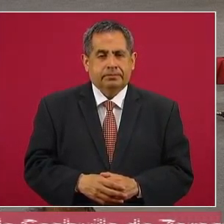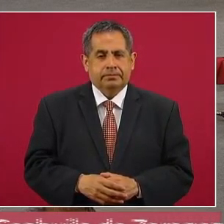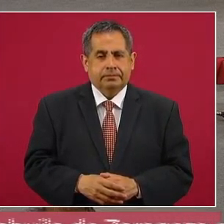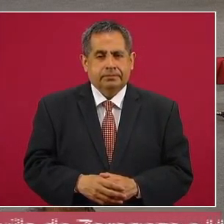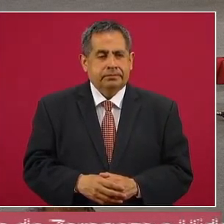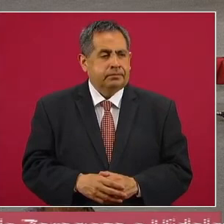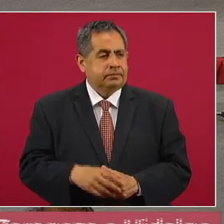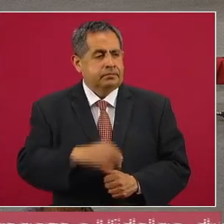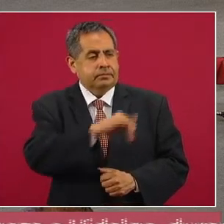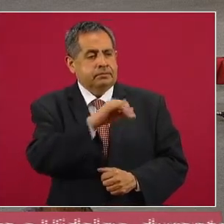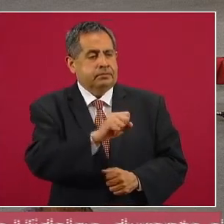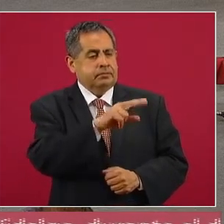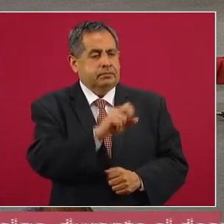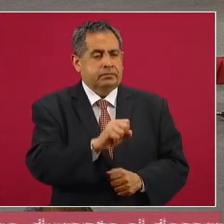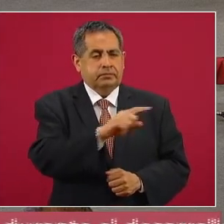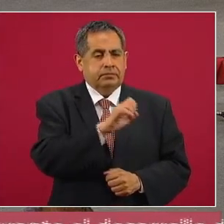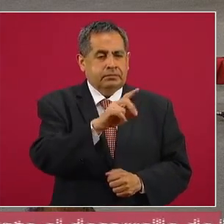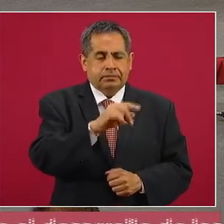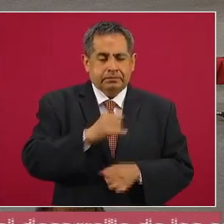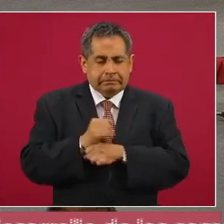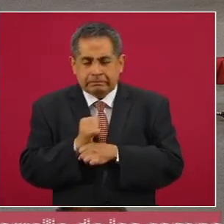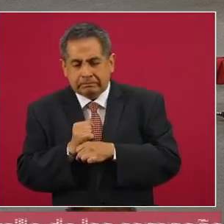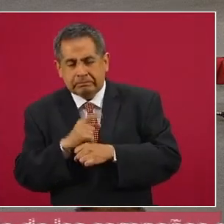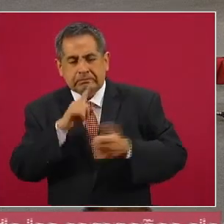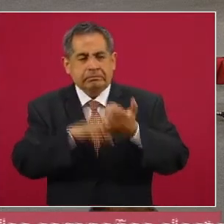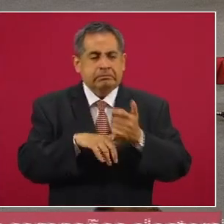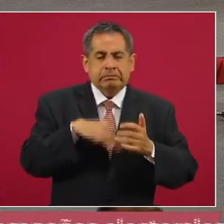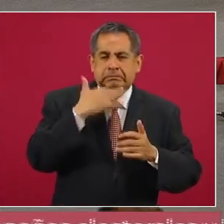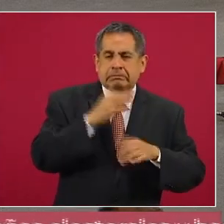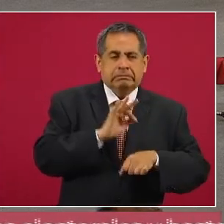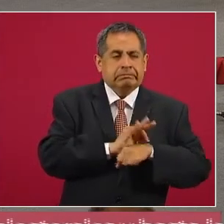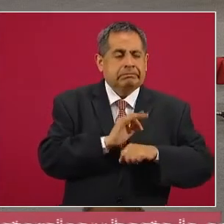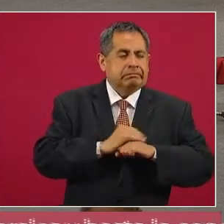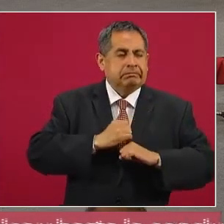Investigan a Jesús Seade por peculado.